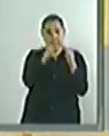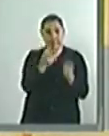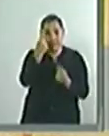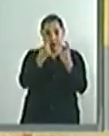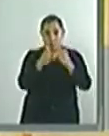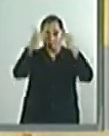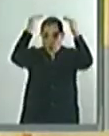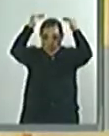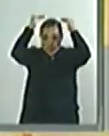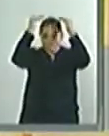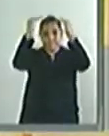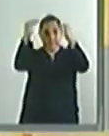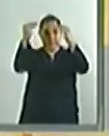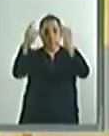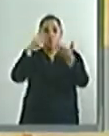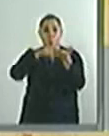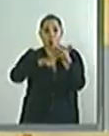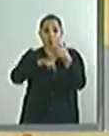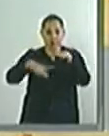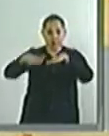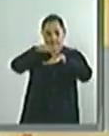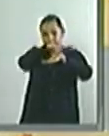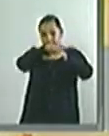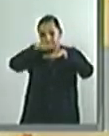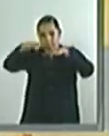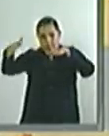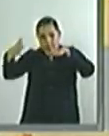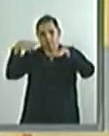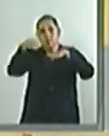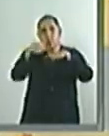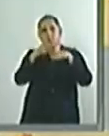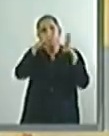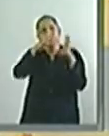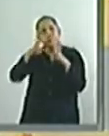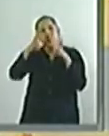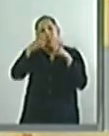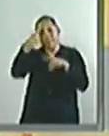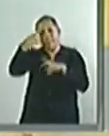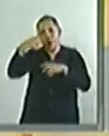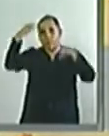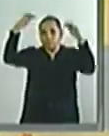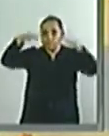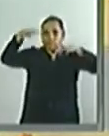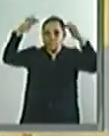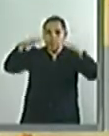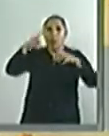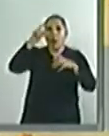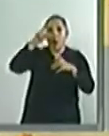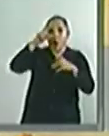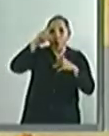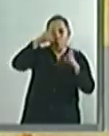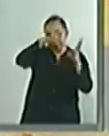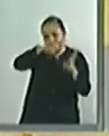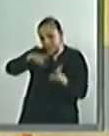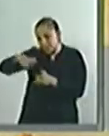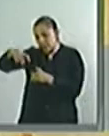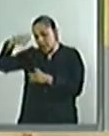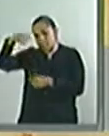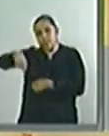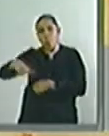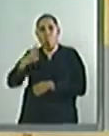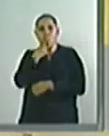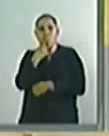de sistemas sencillos de captación y almacenamiento con el propósito primordial del uso